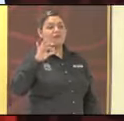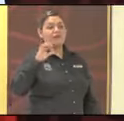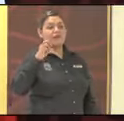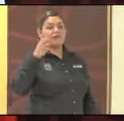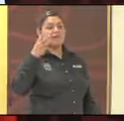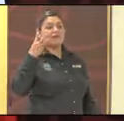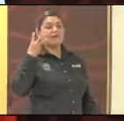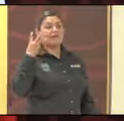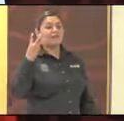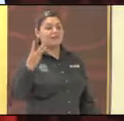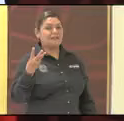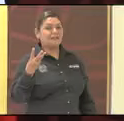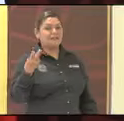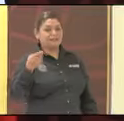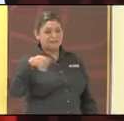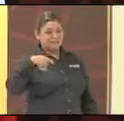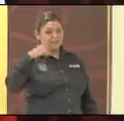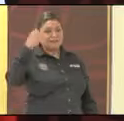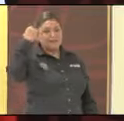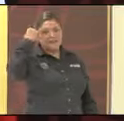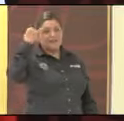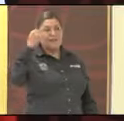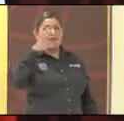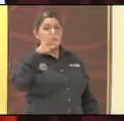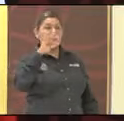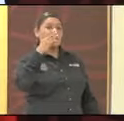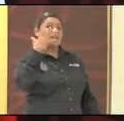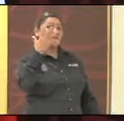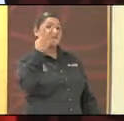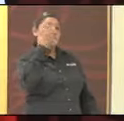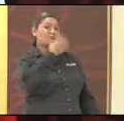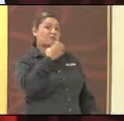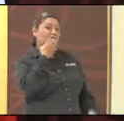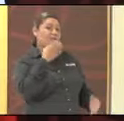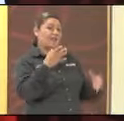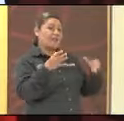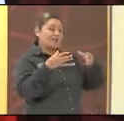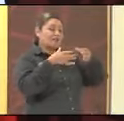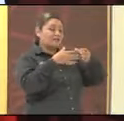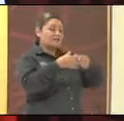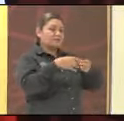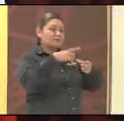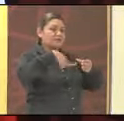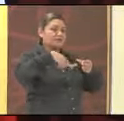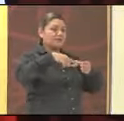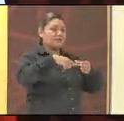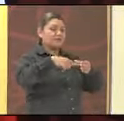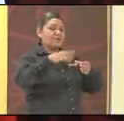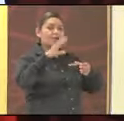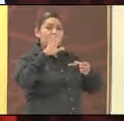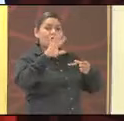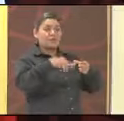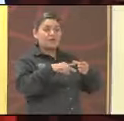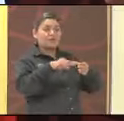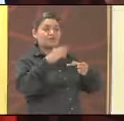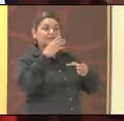43. Nada más imagínense. De 48 escuelas de la zona conurbada